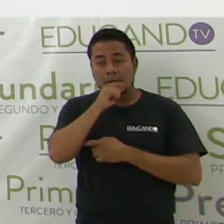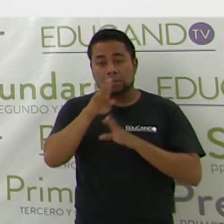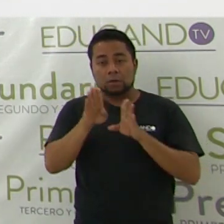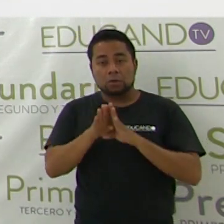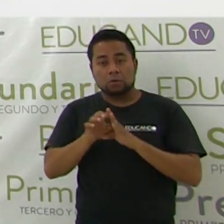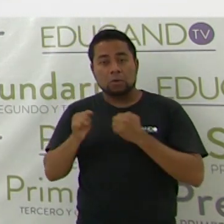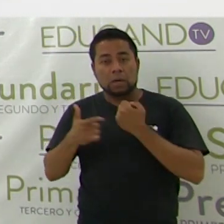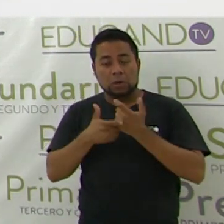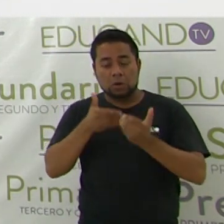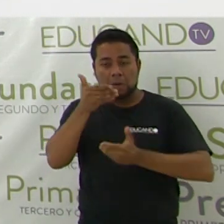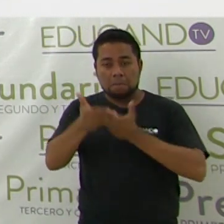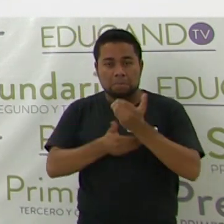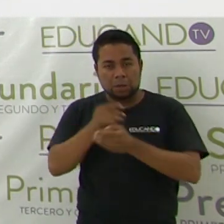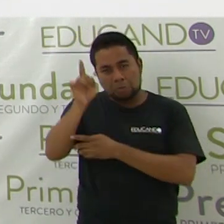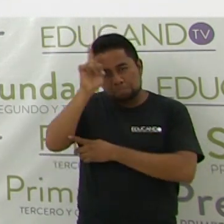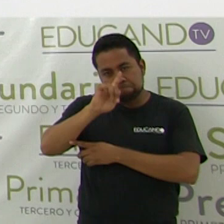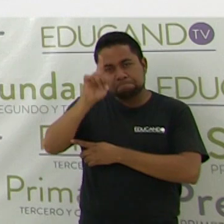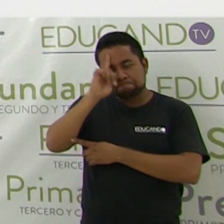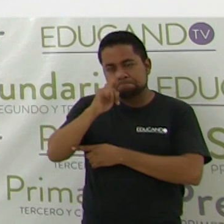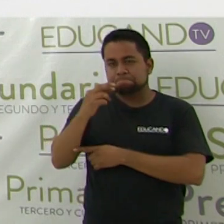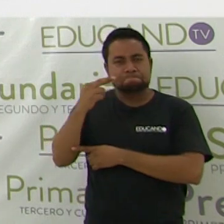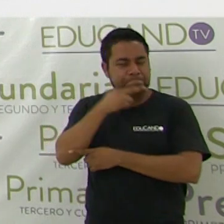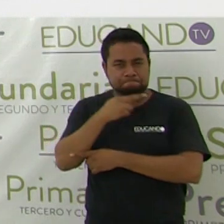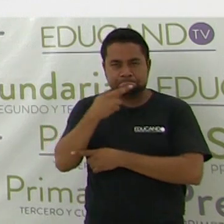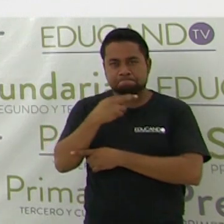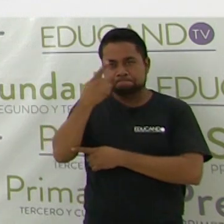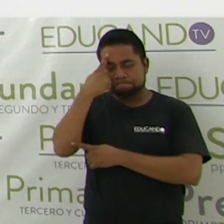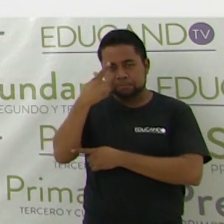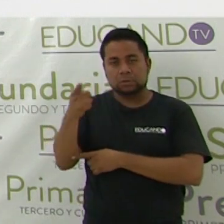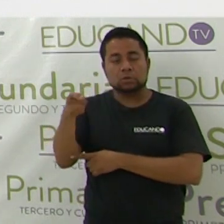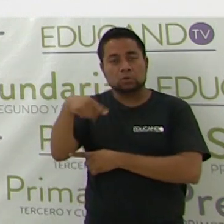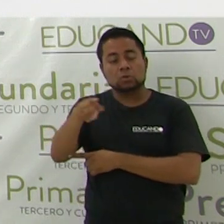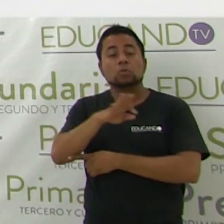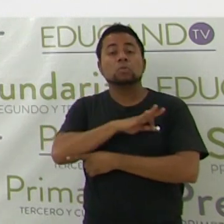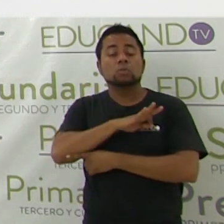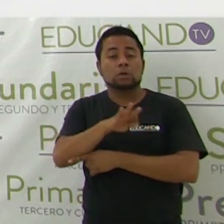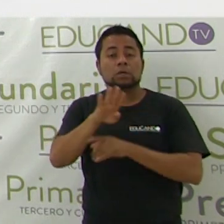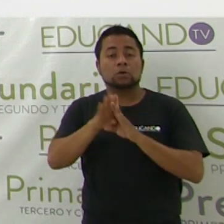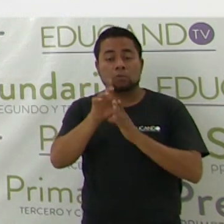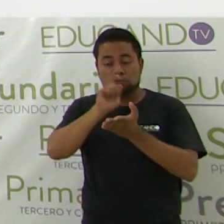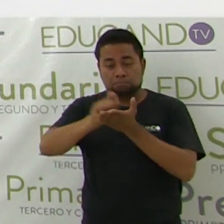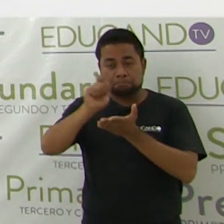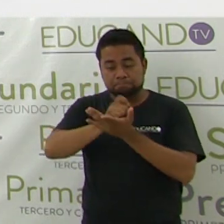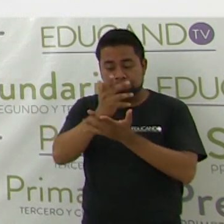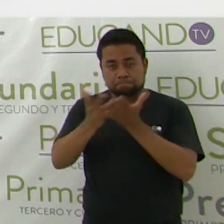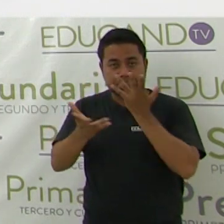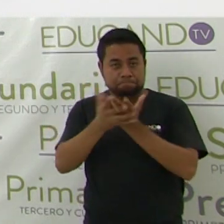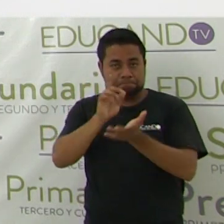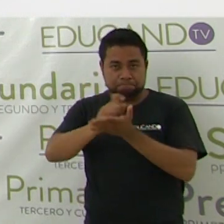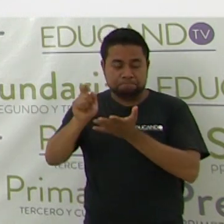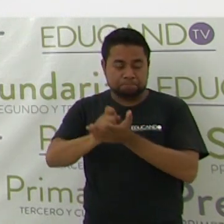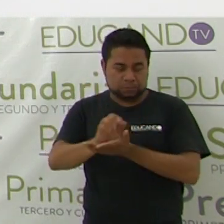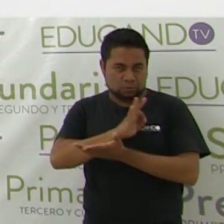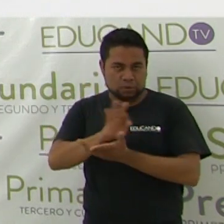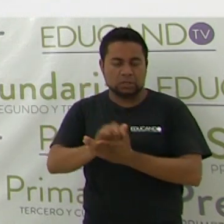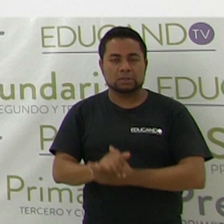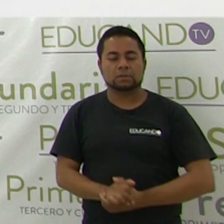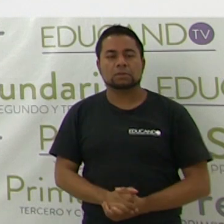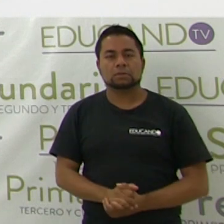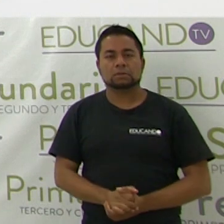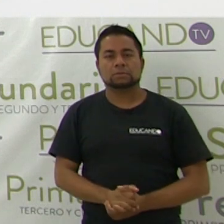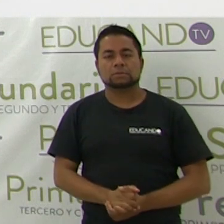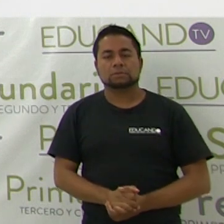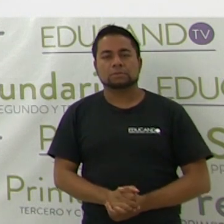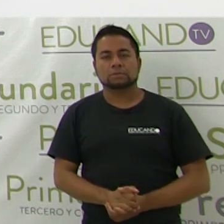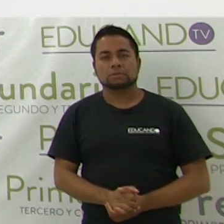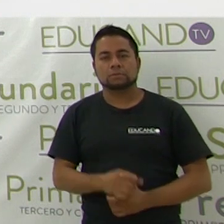unos pasos, sugerí unos pasos rápidamente para que ustedes puedan producir un texto escrito. Por mi